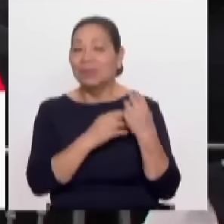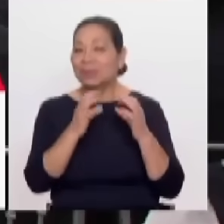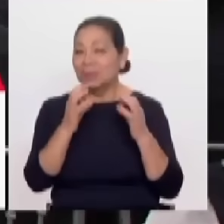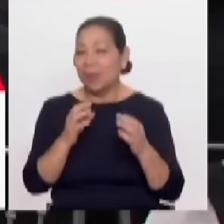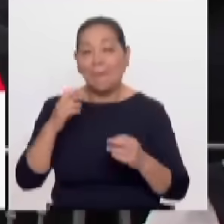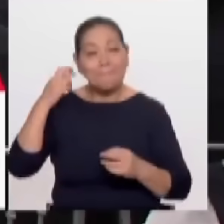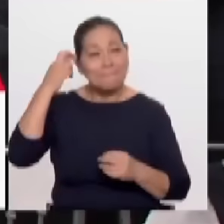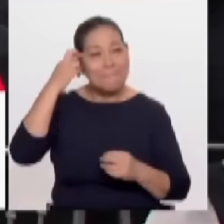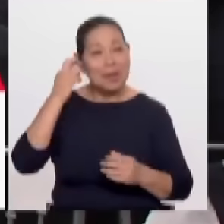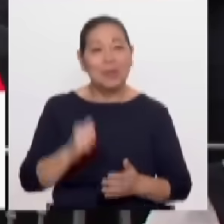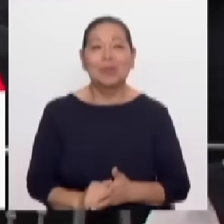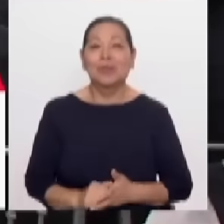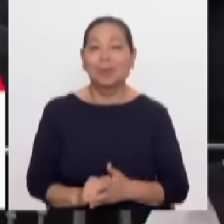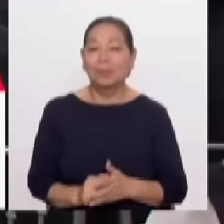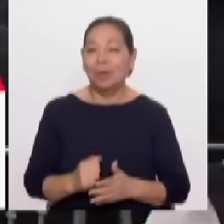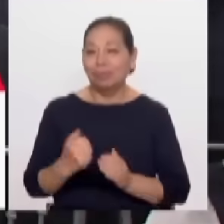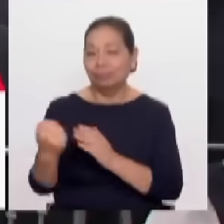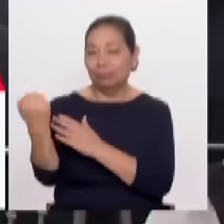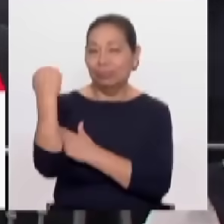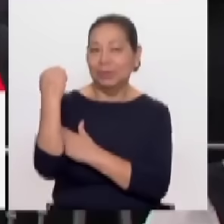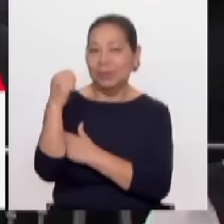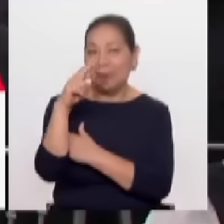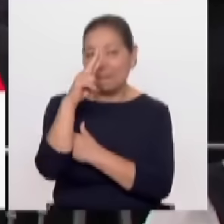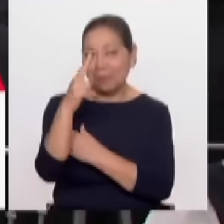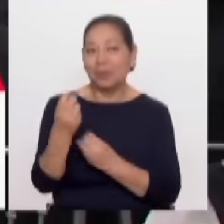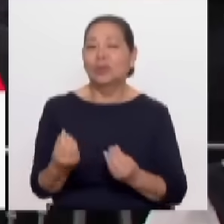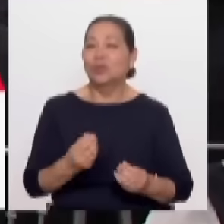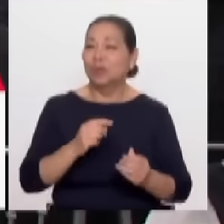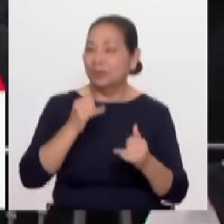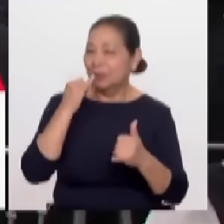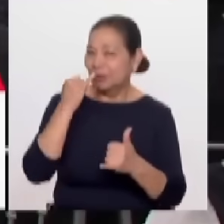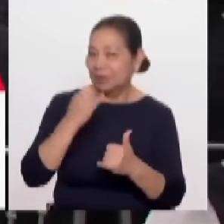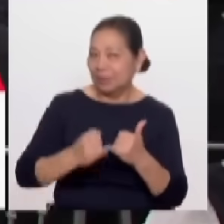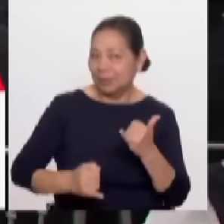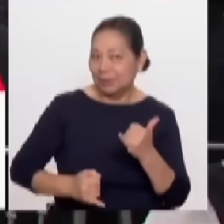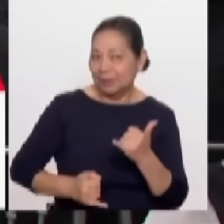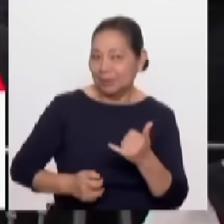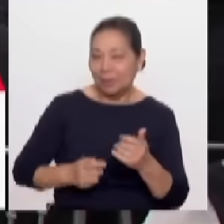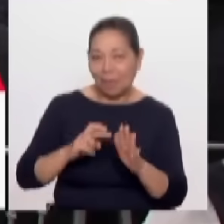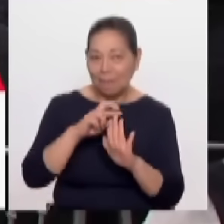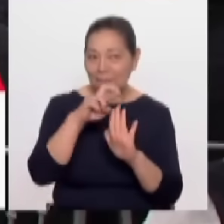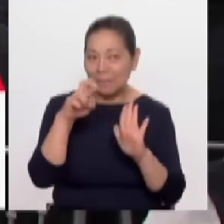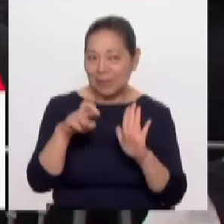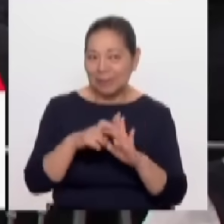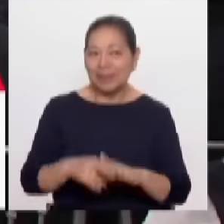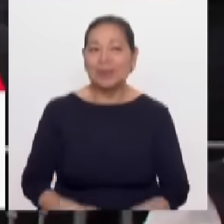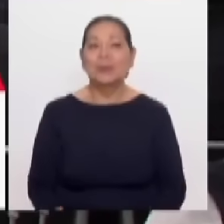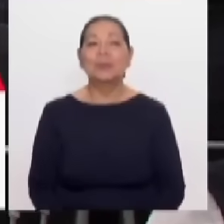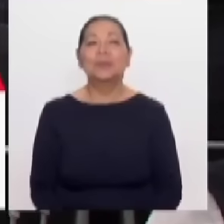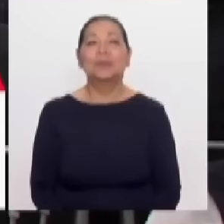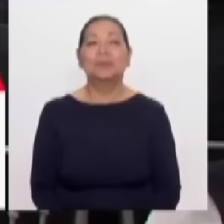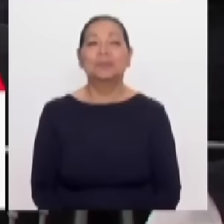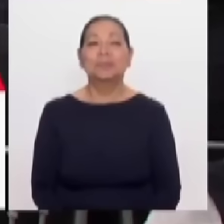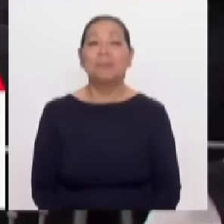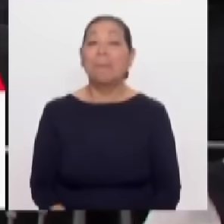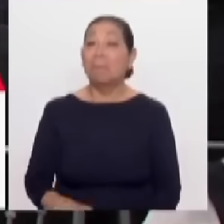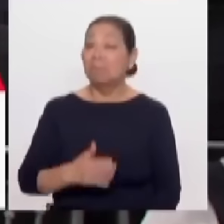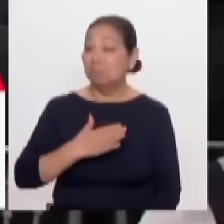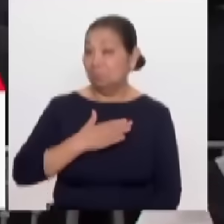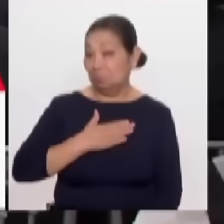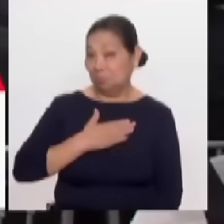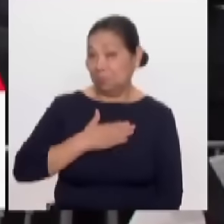decisión política y puncha del gobierno para culminar este megaproyecto. Para mí